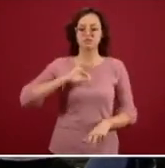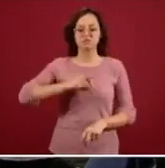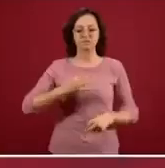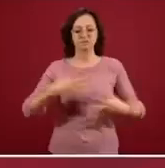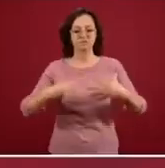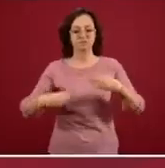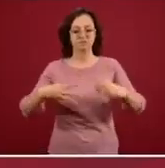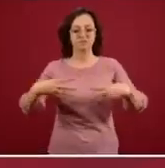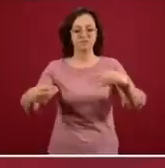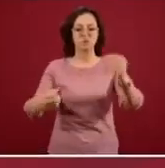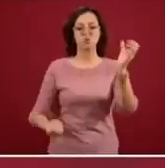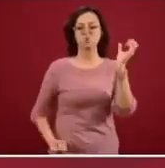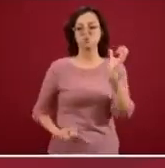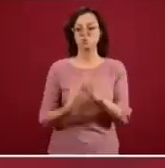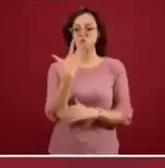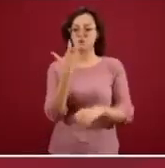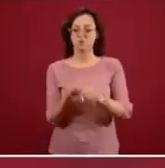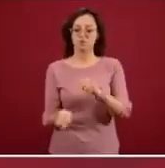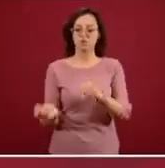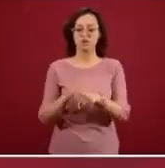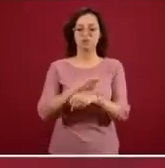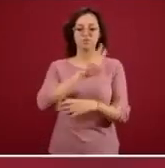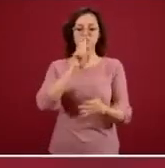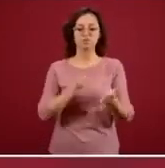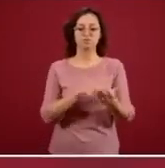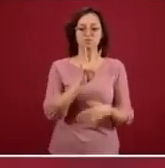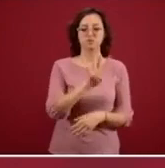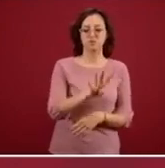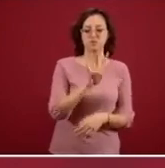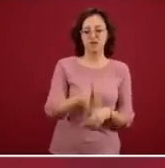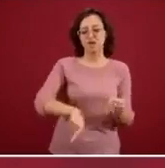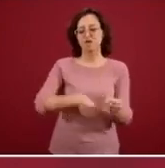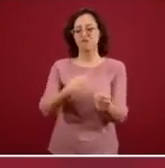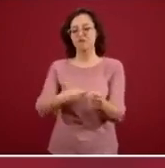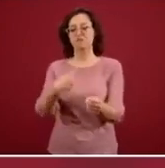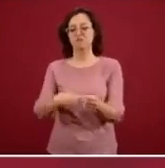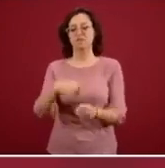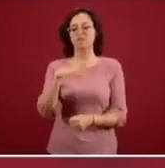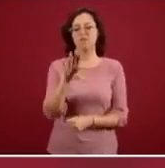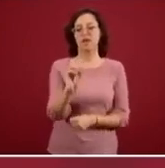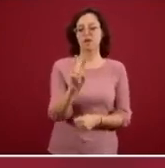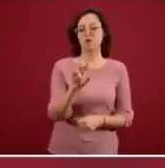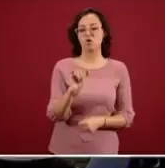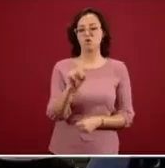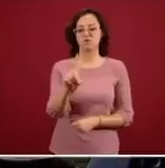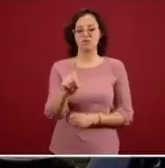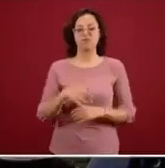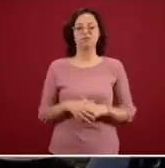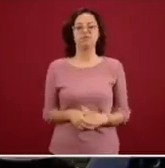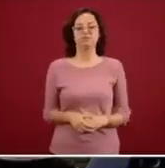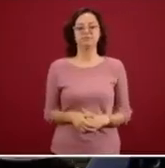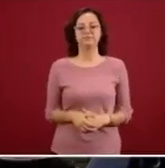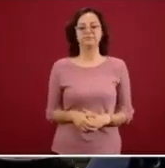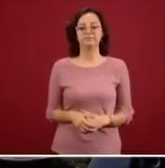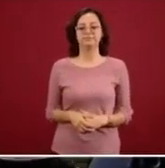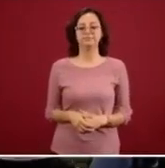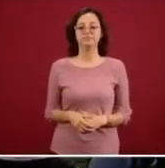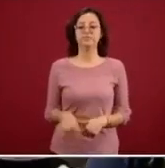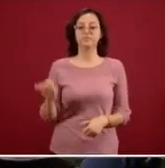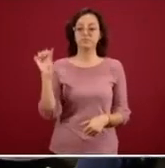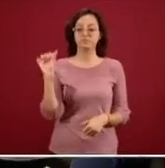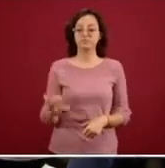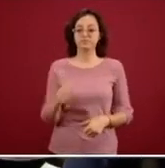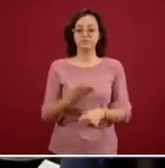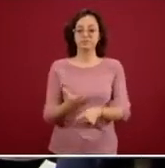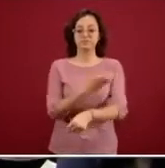pandemia por el nuevo coronavirus 2019, la enfermedad COVID. Y hoy tenemos el gusto de que nos